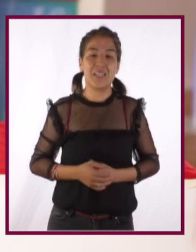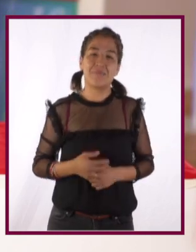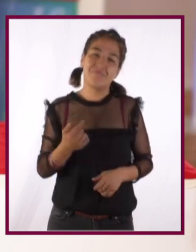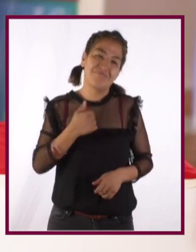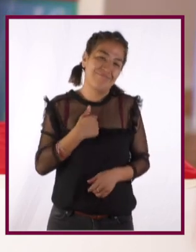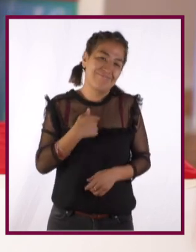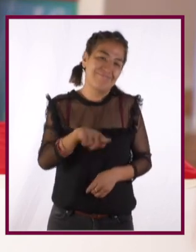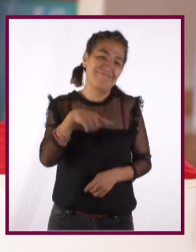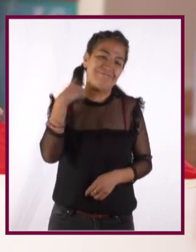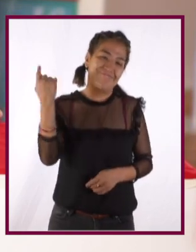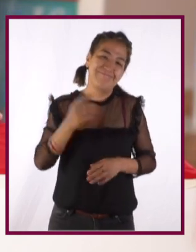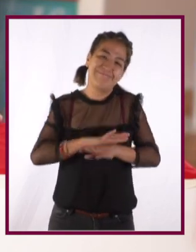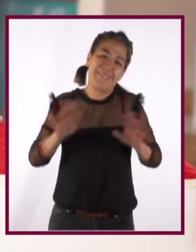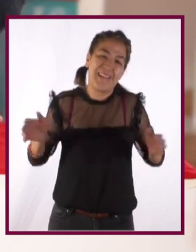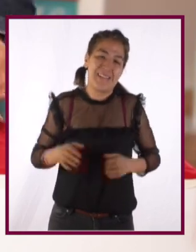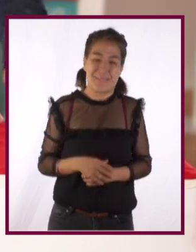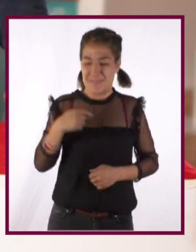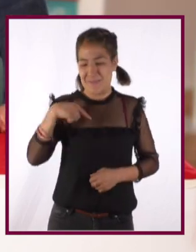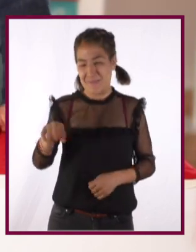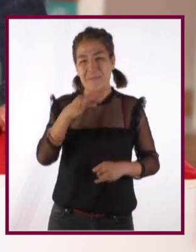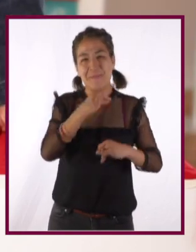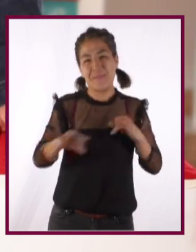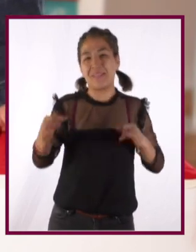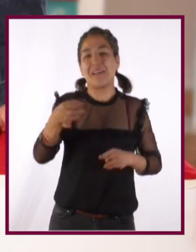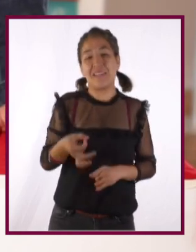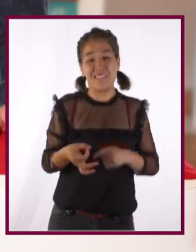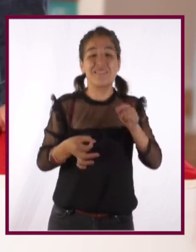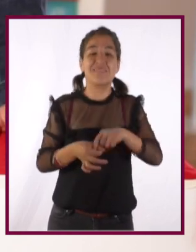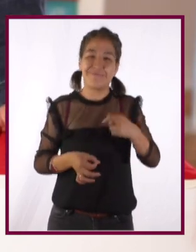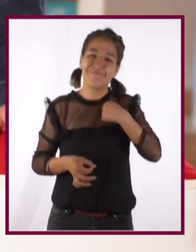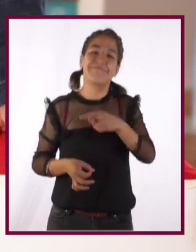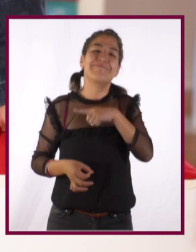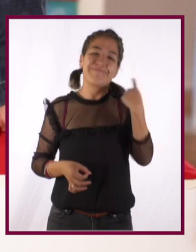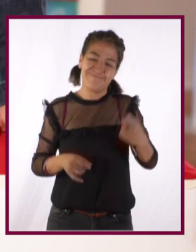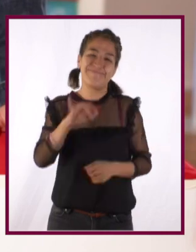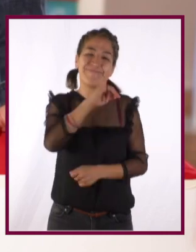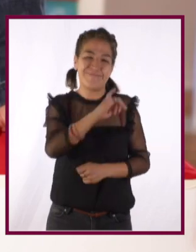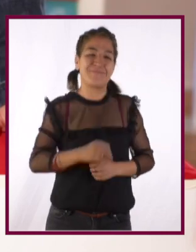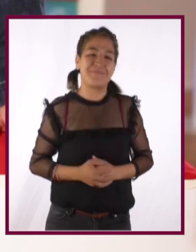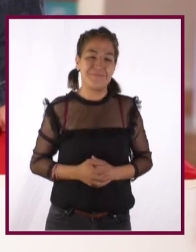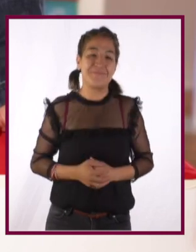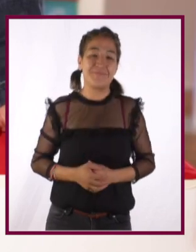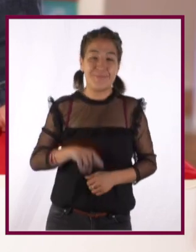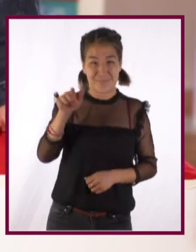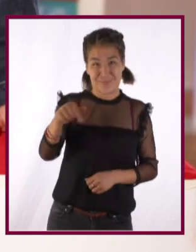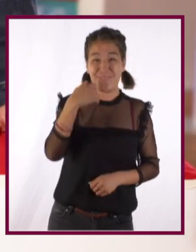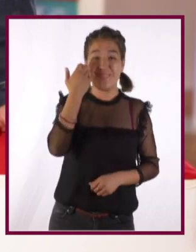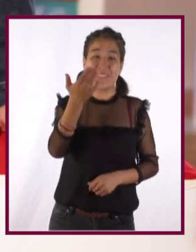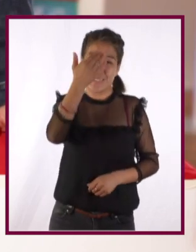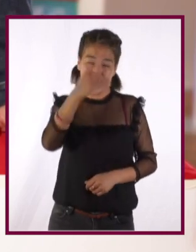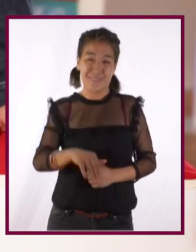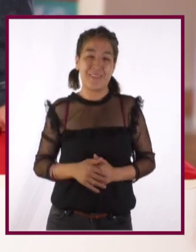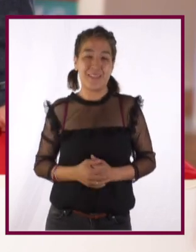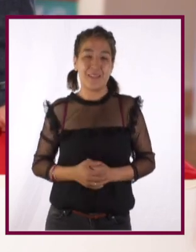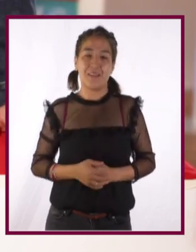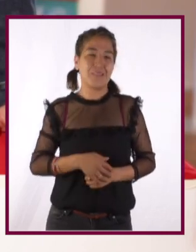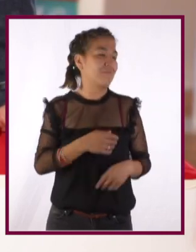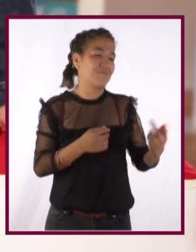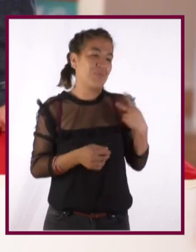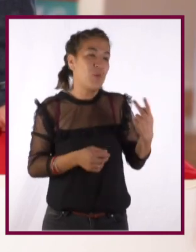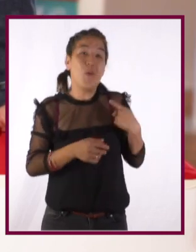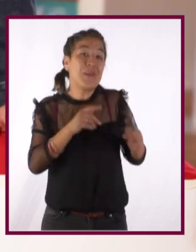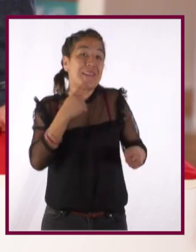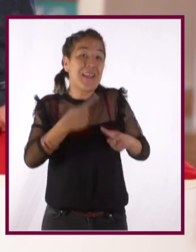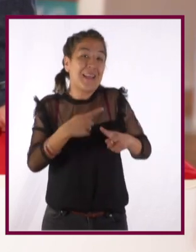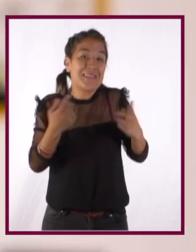Ahora yo pues ya perdí, Dimara. Me quedé con la última pieza y eso cuenta como perder, ¿no? Sí. Pues si te hace sentir mejor, alguno de los